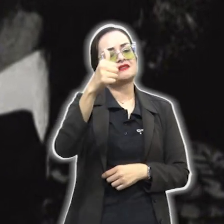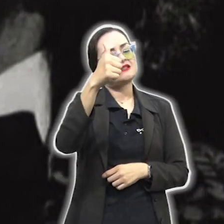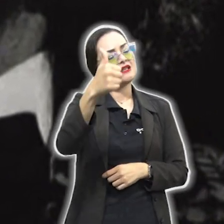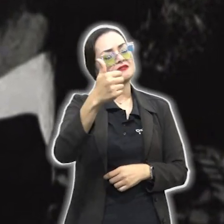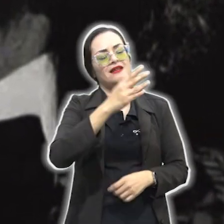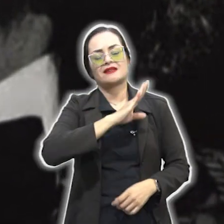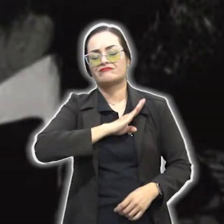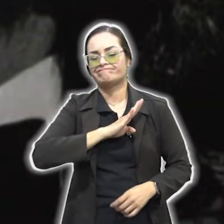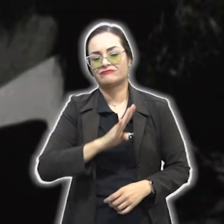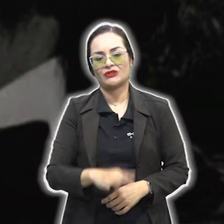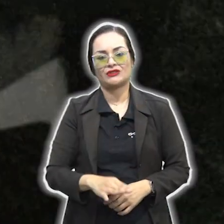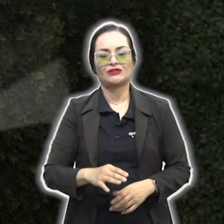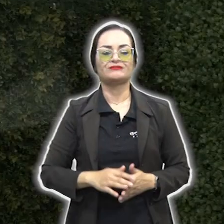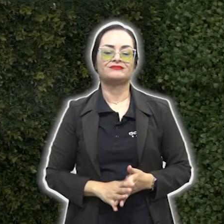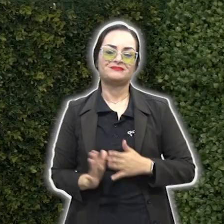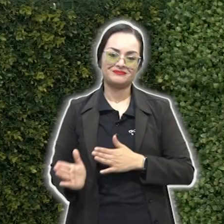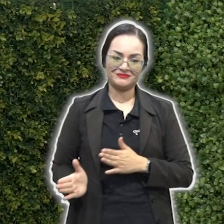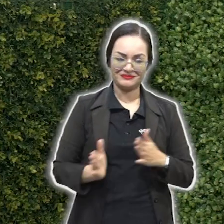años.